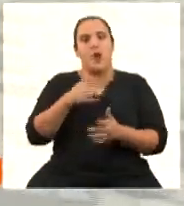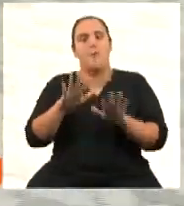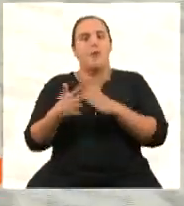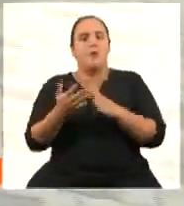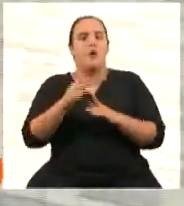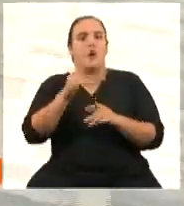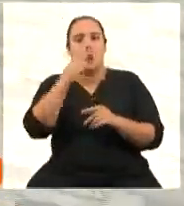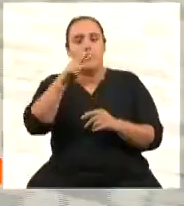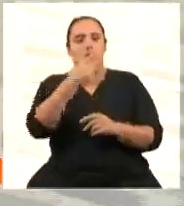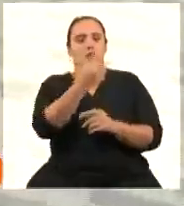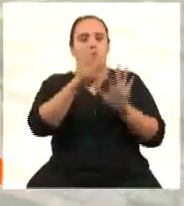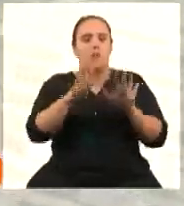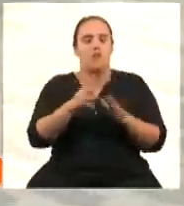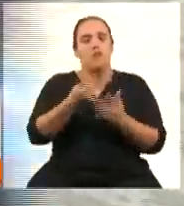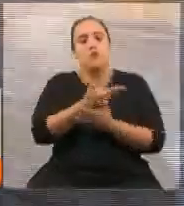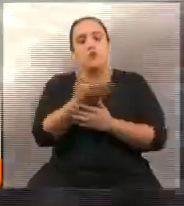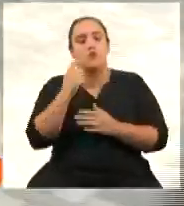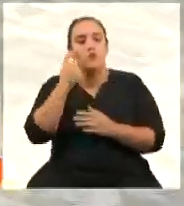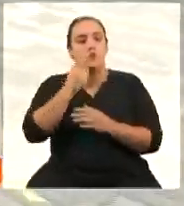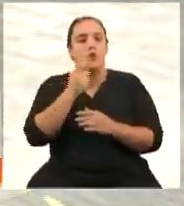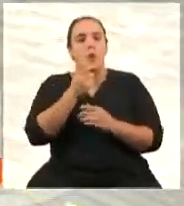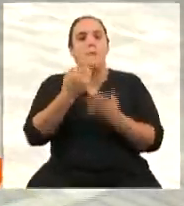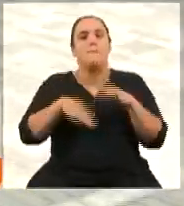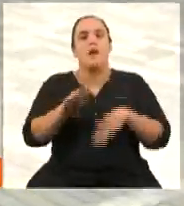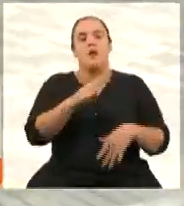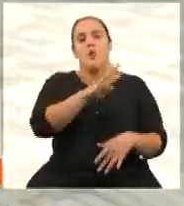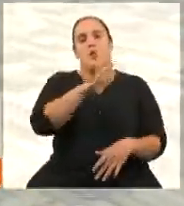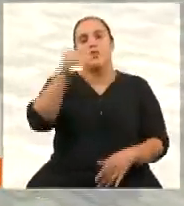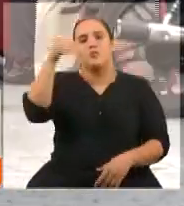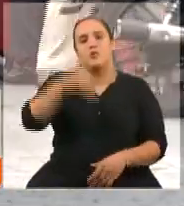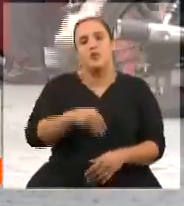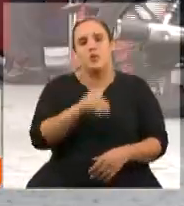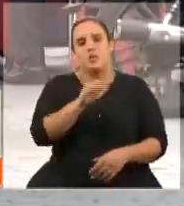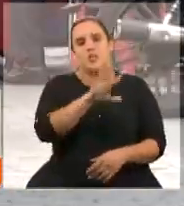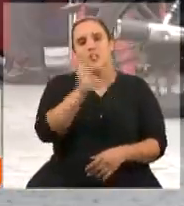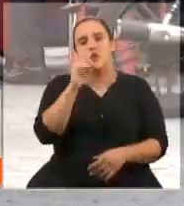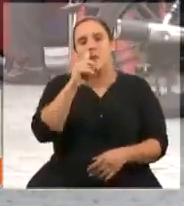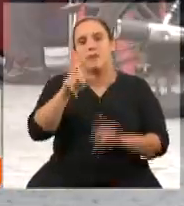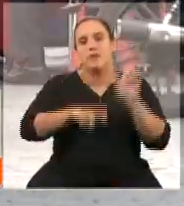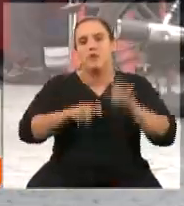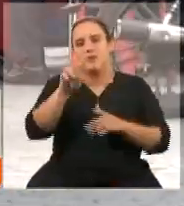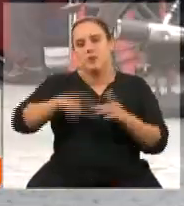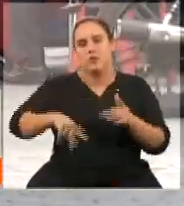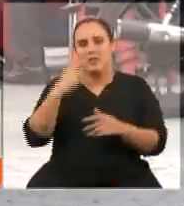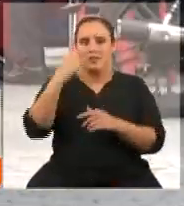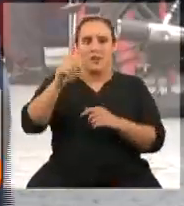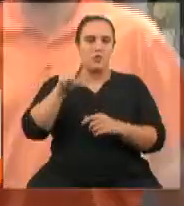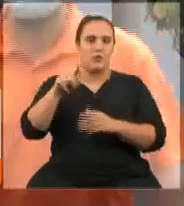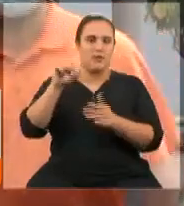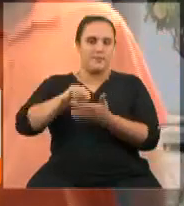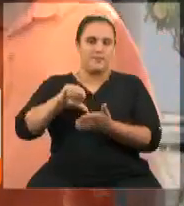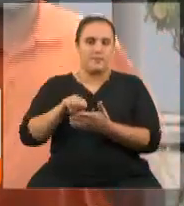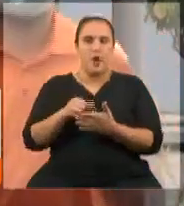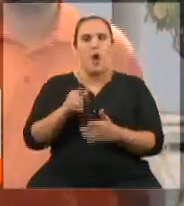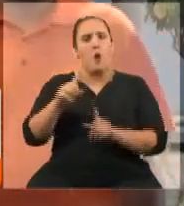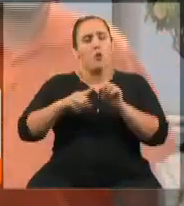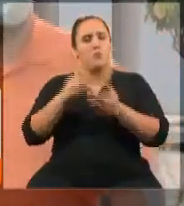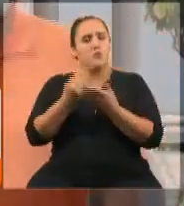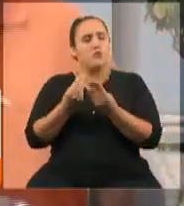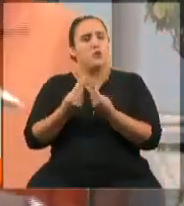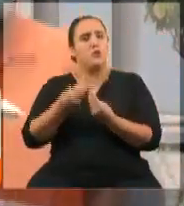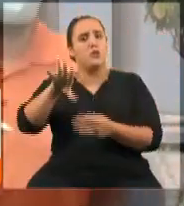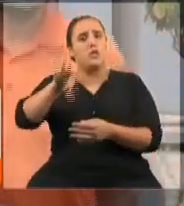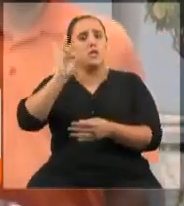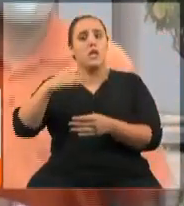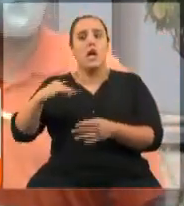cifras contabilizan que más de 4.500.000 venezolanos habían dejado su país muchos eligieron argentina para comenzar